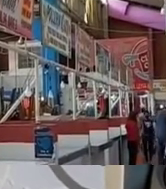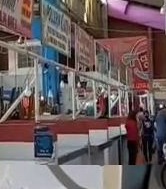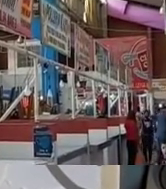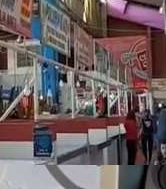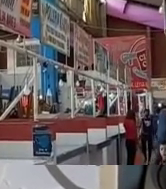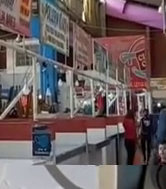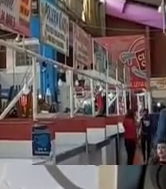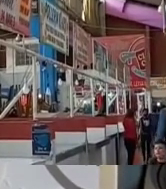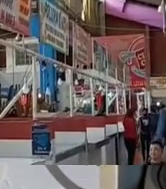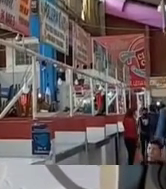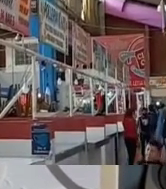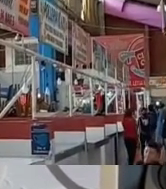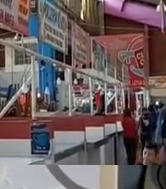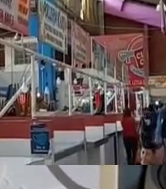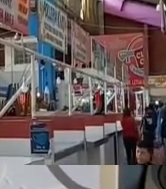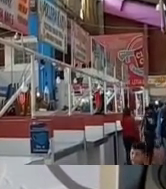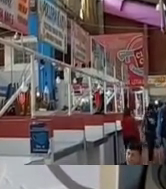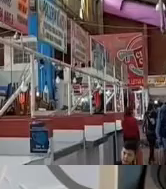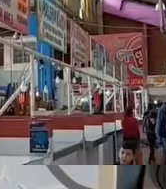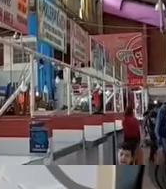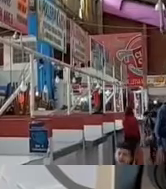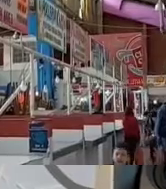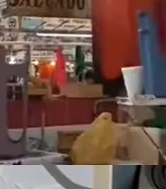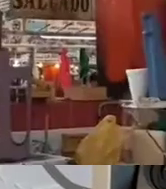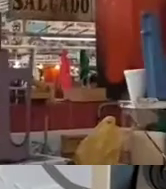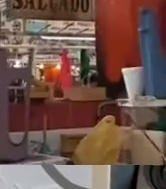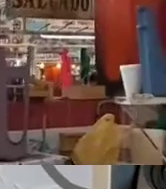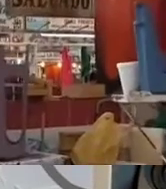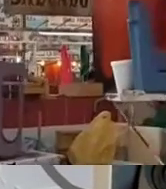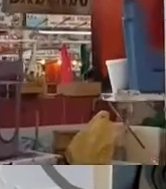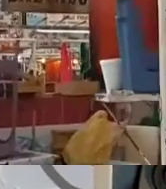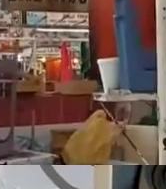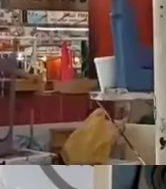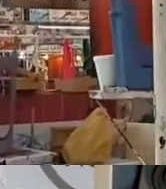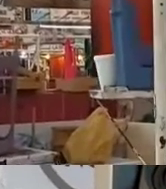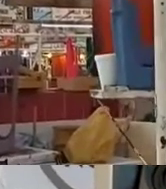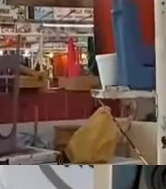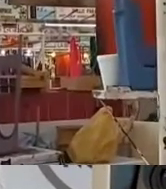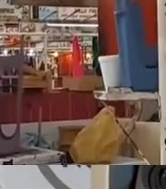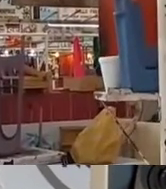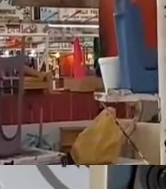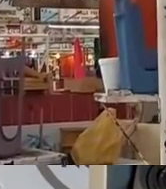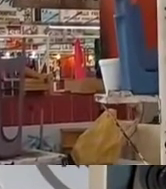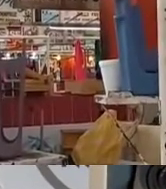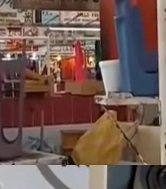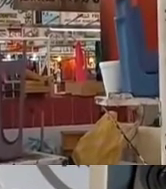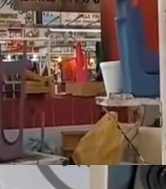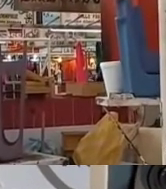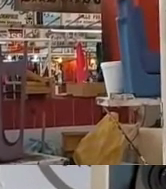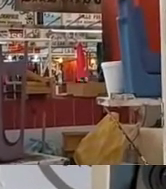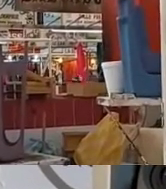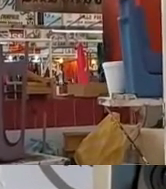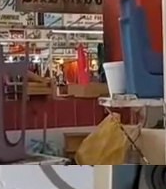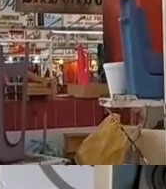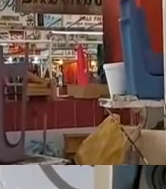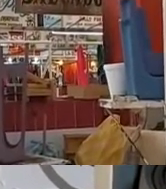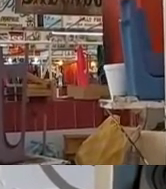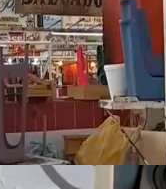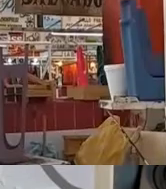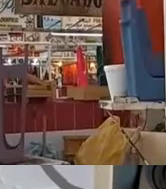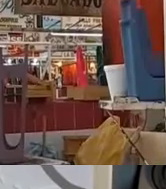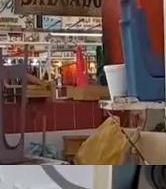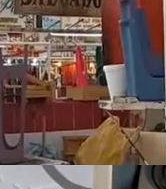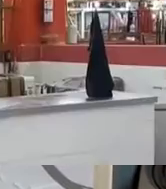pollo en Chilpancingo, allá en Guerrero. Vendedores de la central de abasto de esa localidad han decidido no abrir